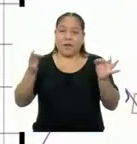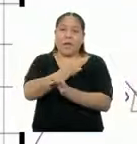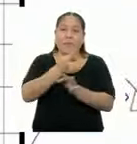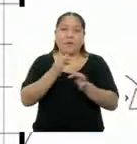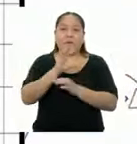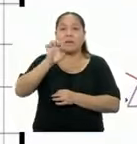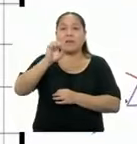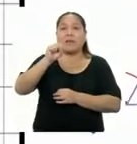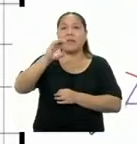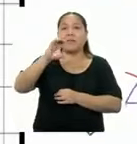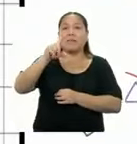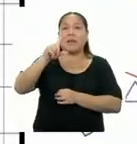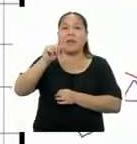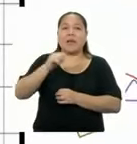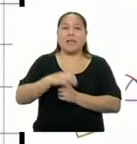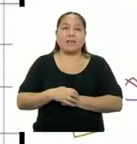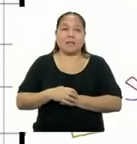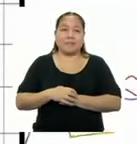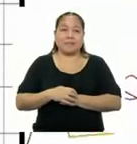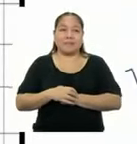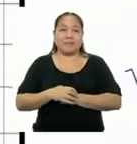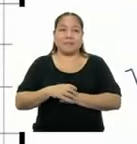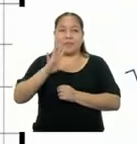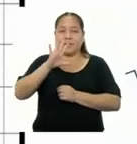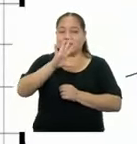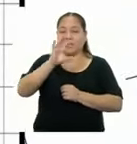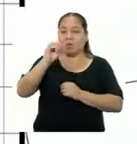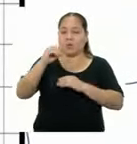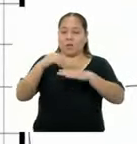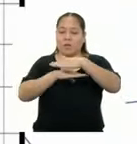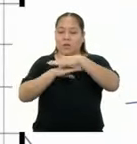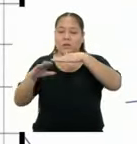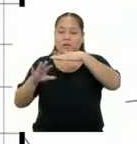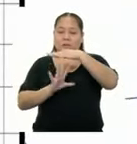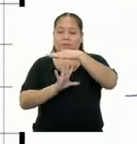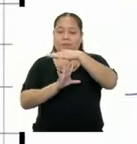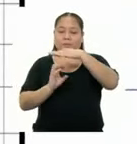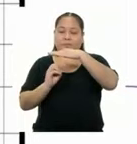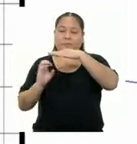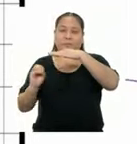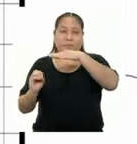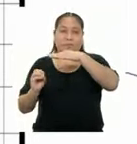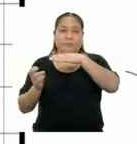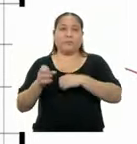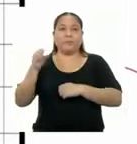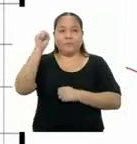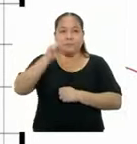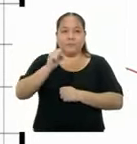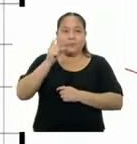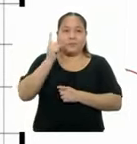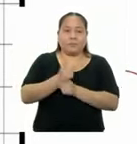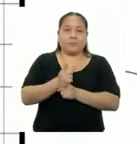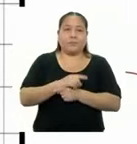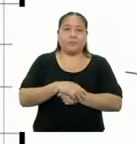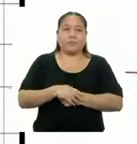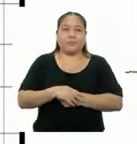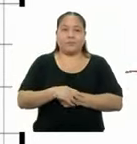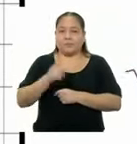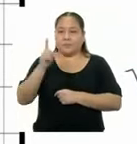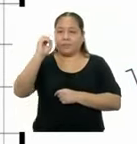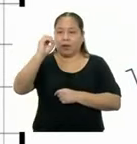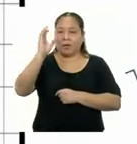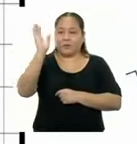es igual a 50 entre 500. Sí, y si simplificamos un